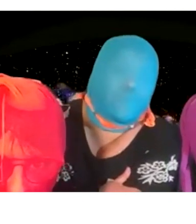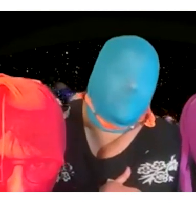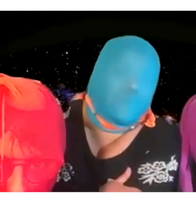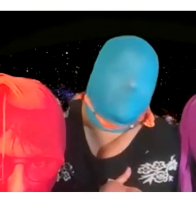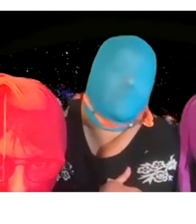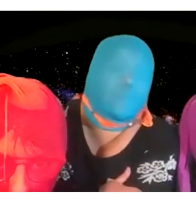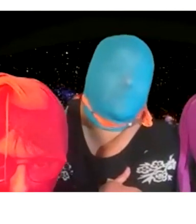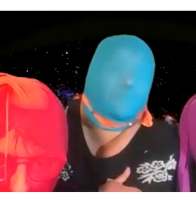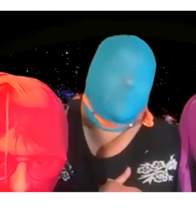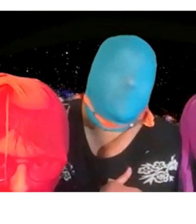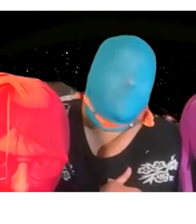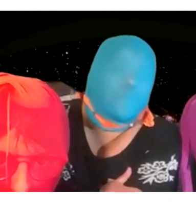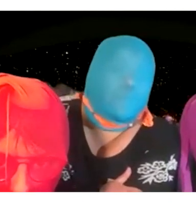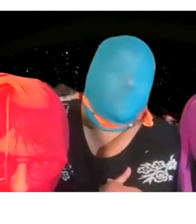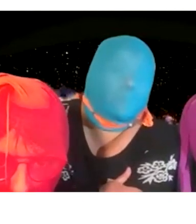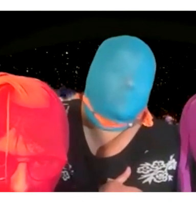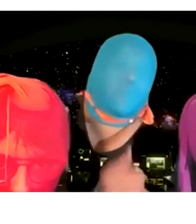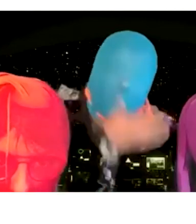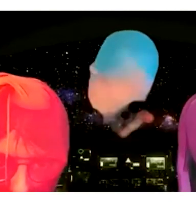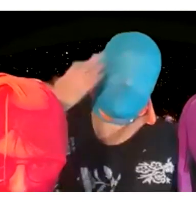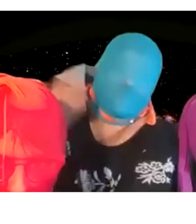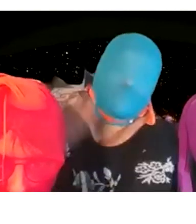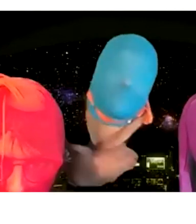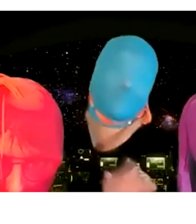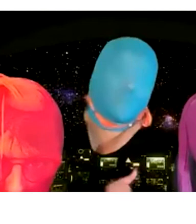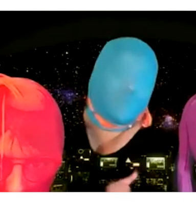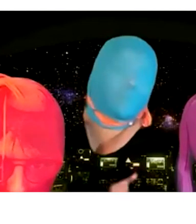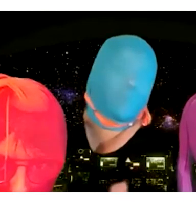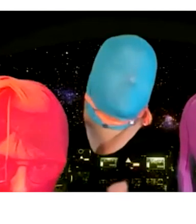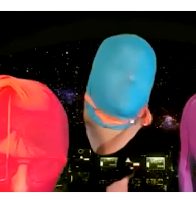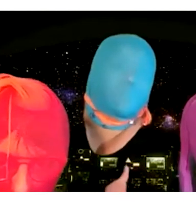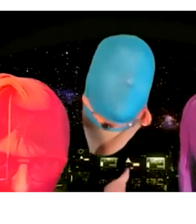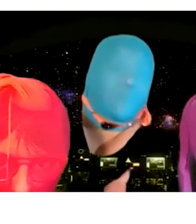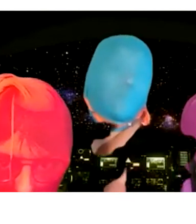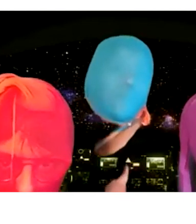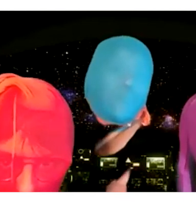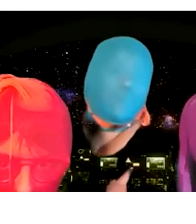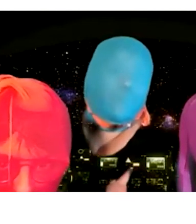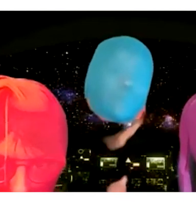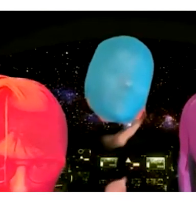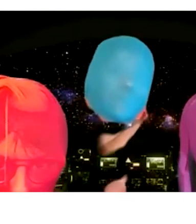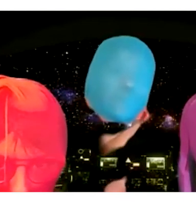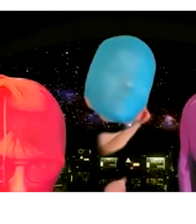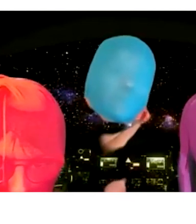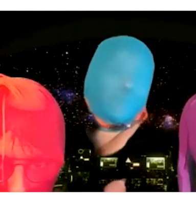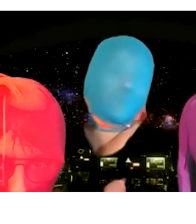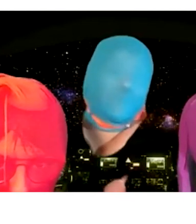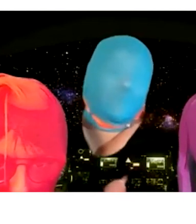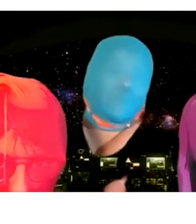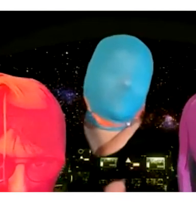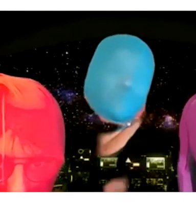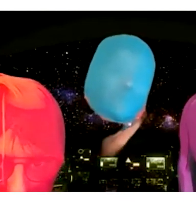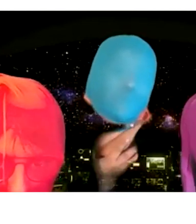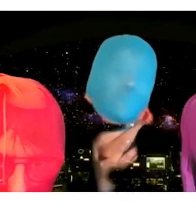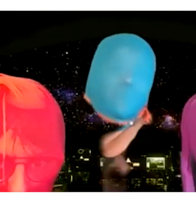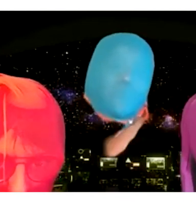peligro inminente, aquellos que tenemos, por ejemplo, en este bonito momento, ¿no?, acceso a conectarnos desde nuestro planeta